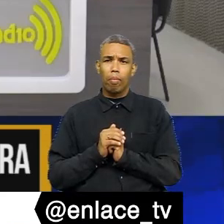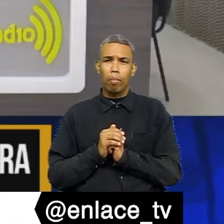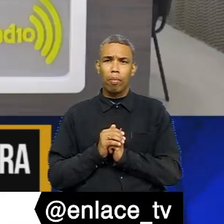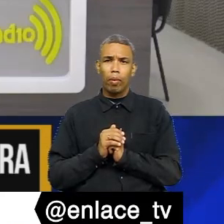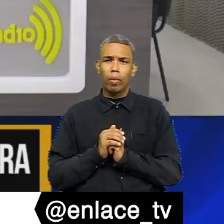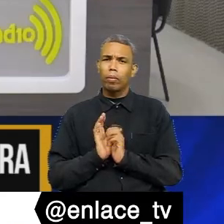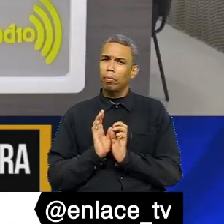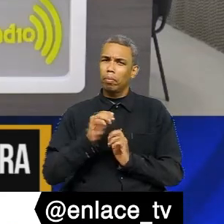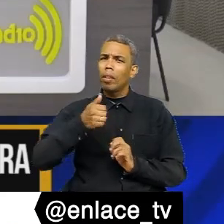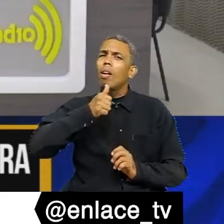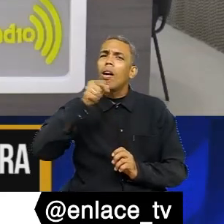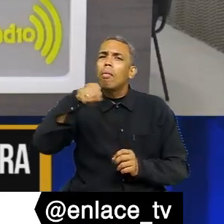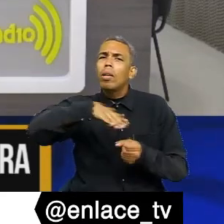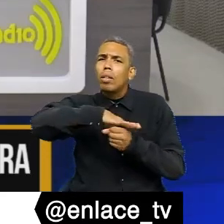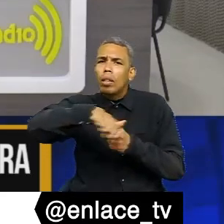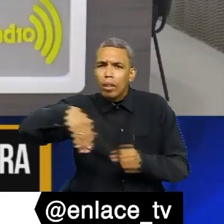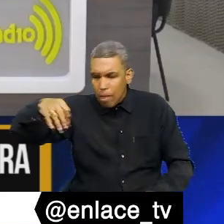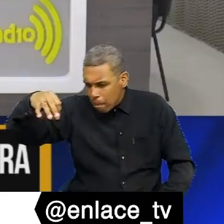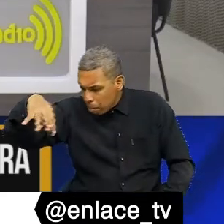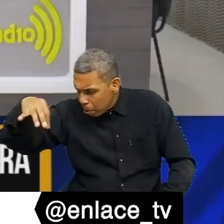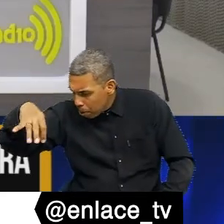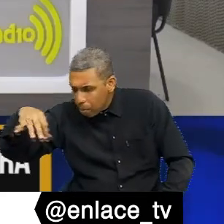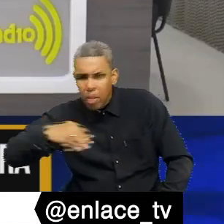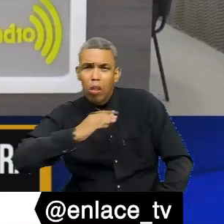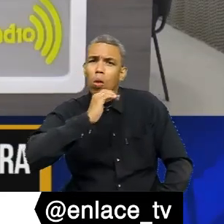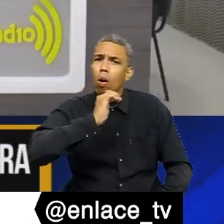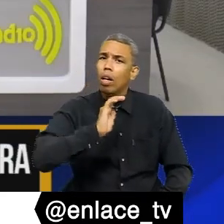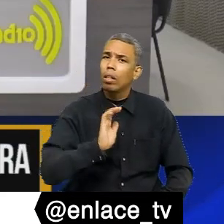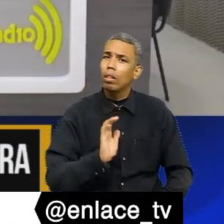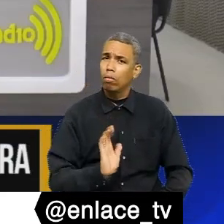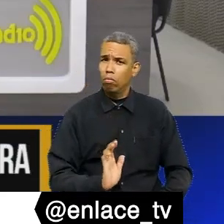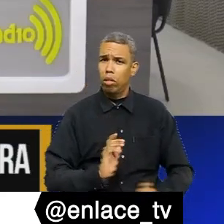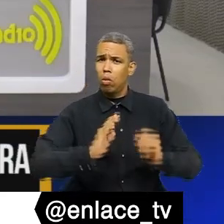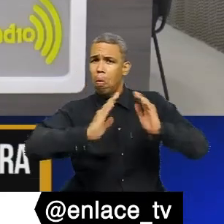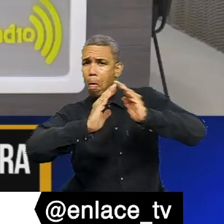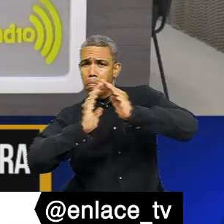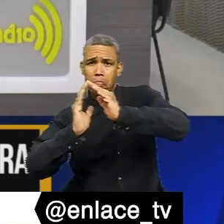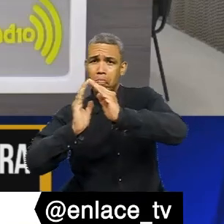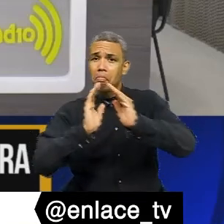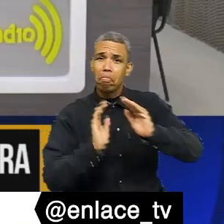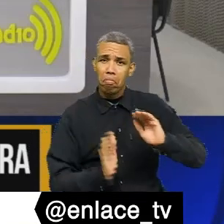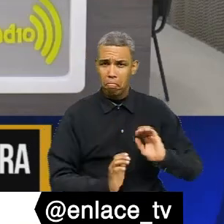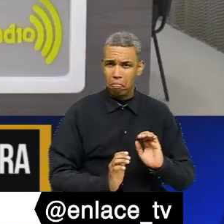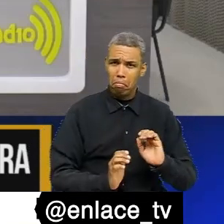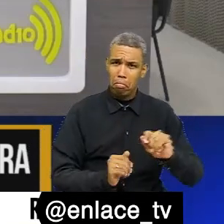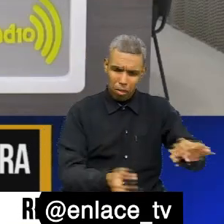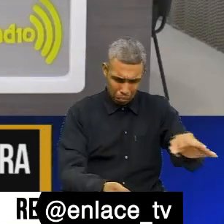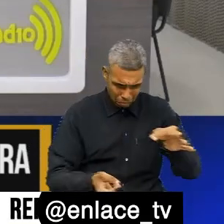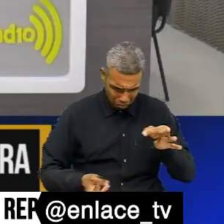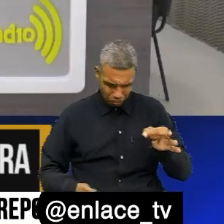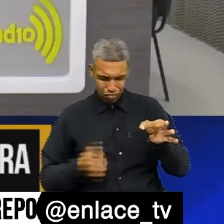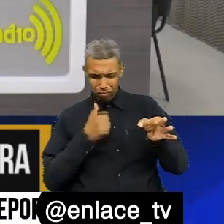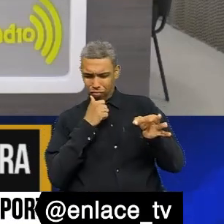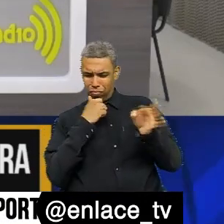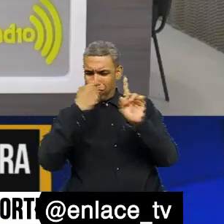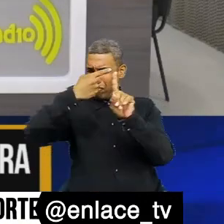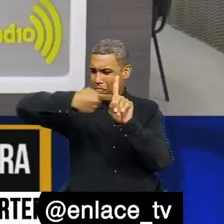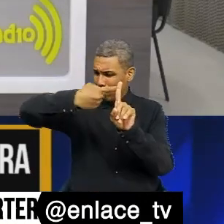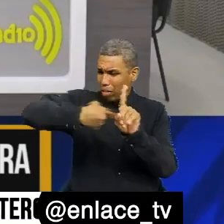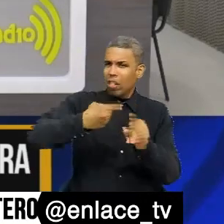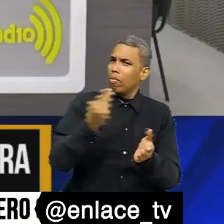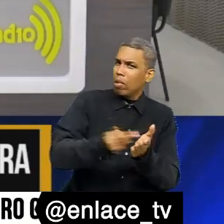fluidos, instala y cobra el servicio, pues lo normal es que si la comunidad está pagando el servicio, lo reciba de manera óptima.